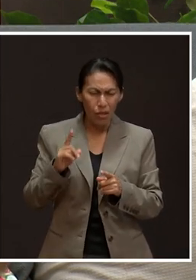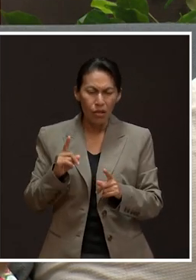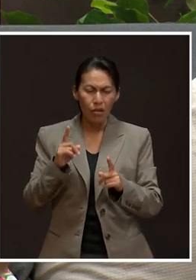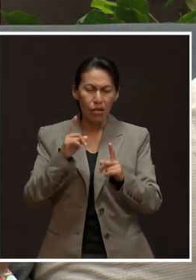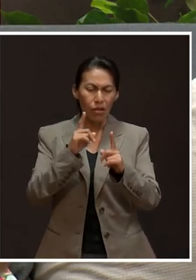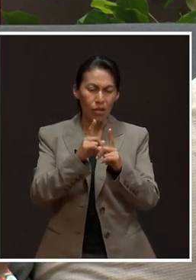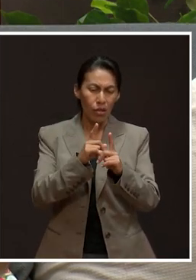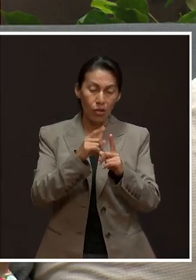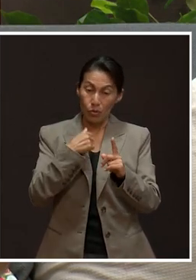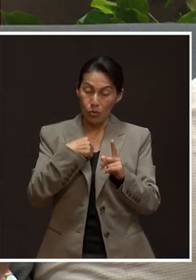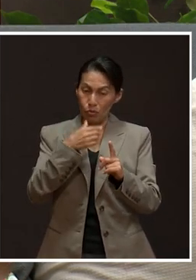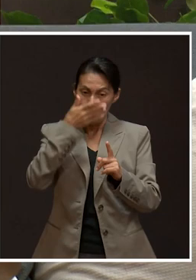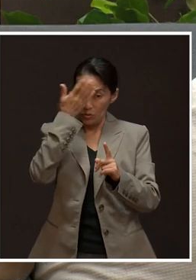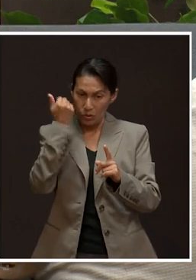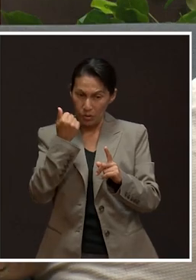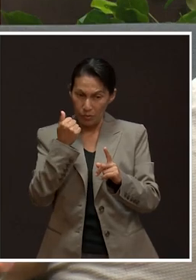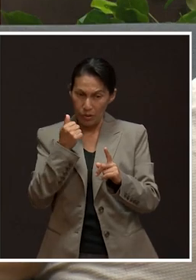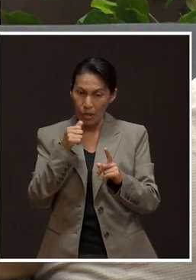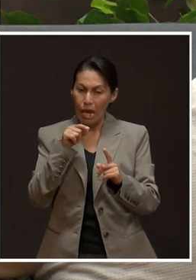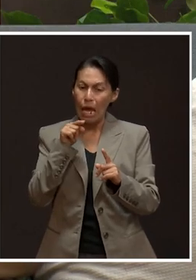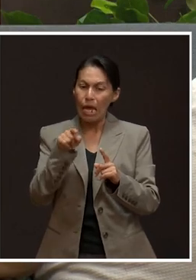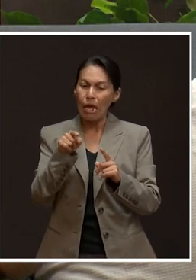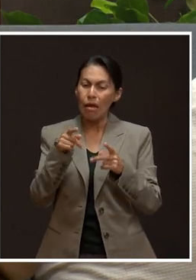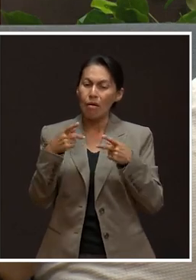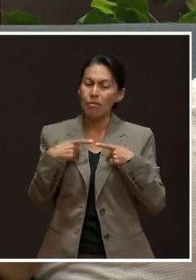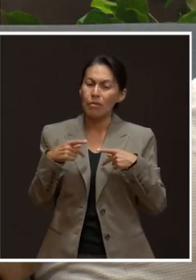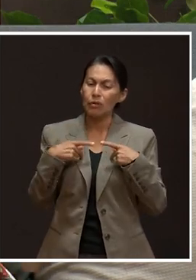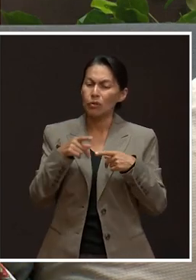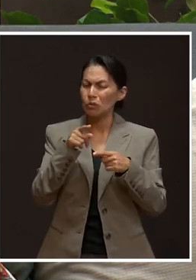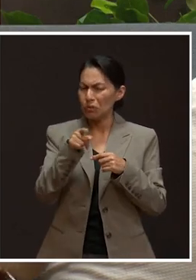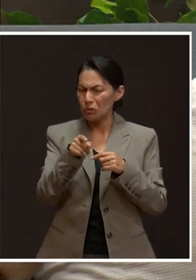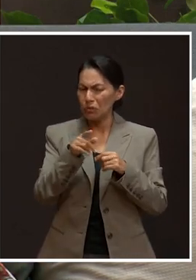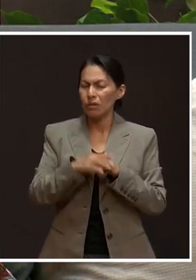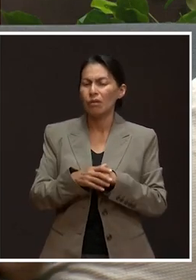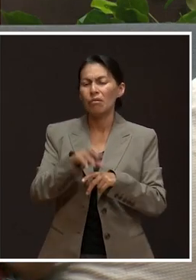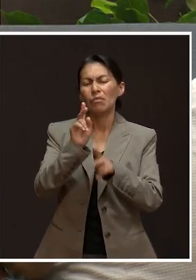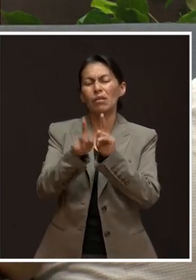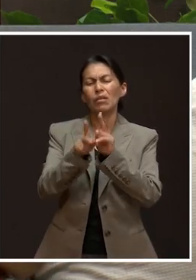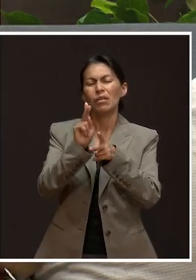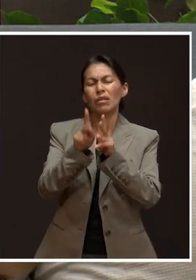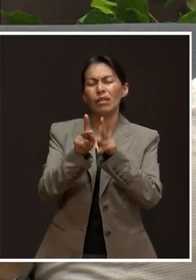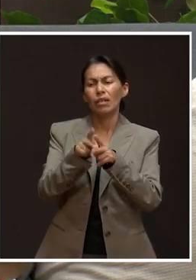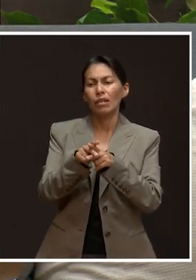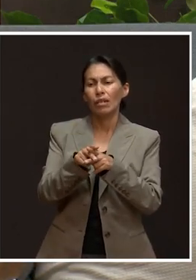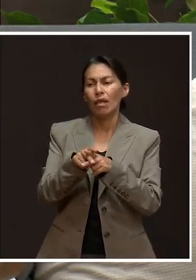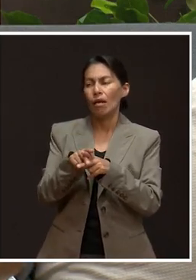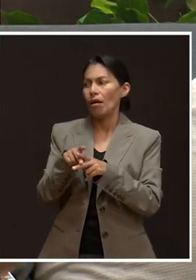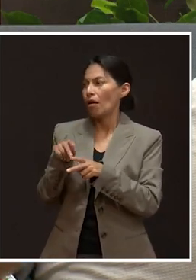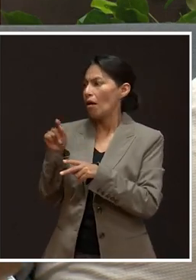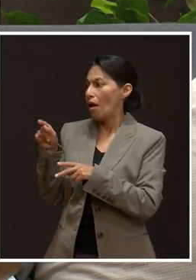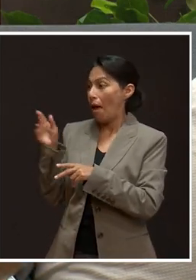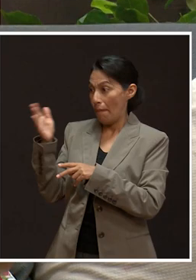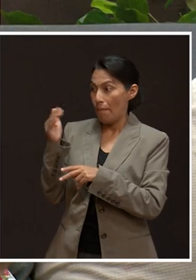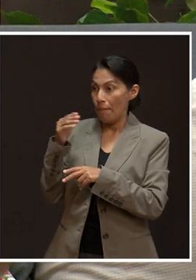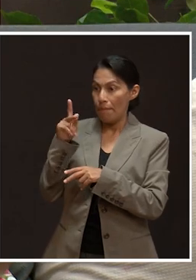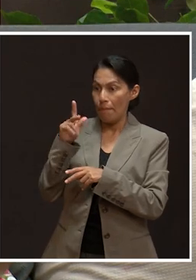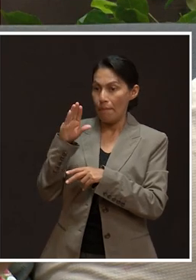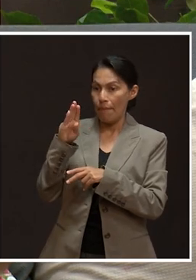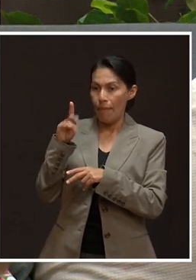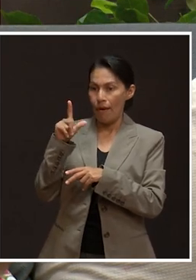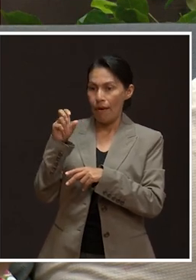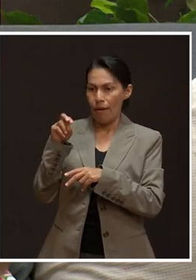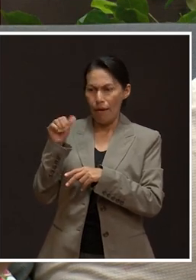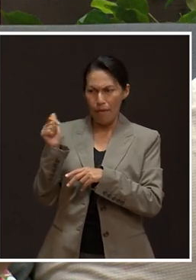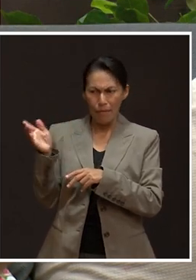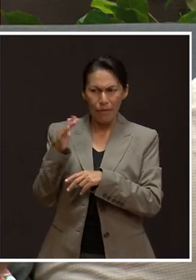yo saber, esa persona estaba ya con aquel cliente, ya, este, pues, platicando. Y me dijo, Blanca, ven. Y yo dije,